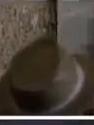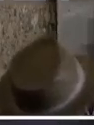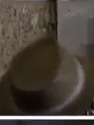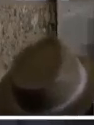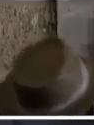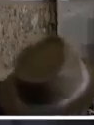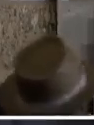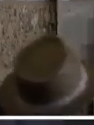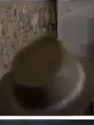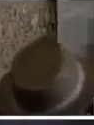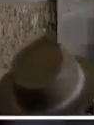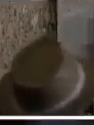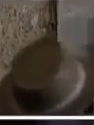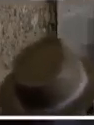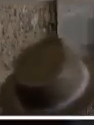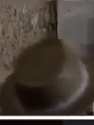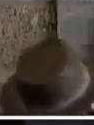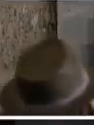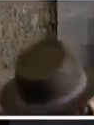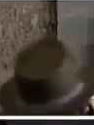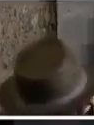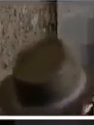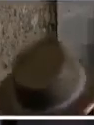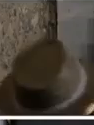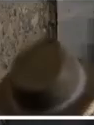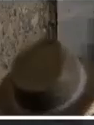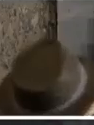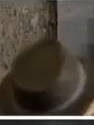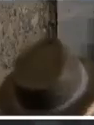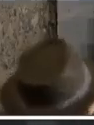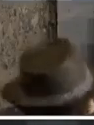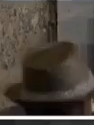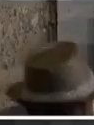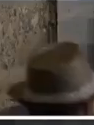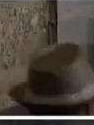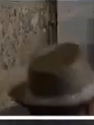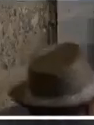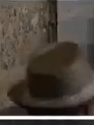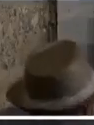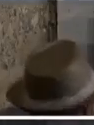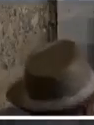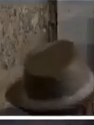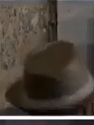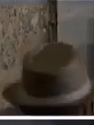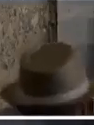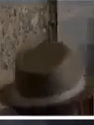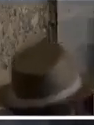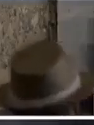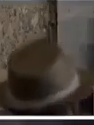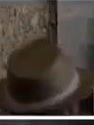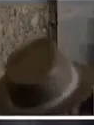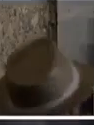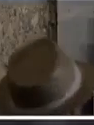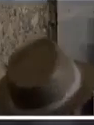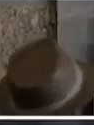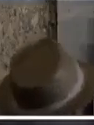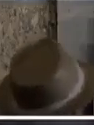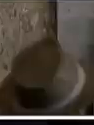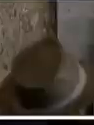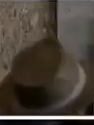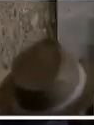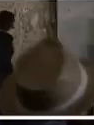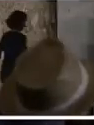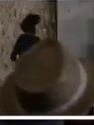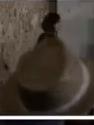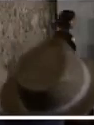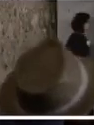padre Dime quién puso puerta al campo que le puso perro